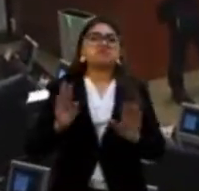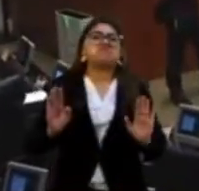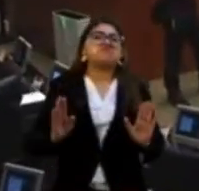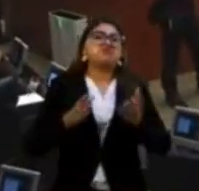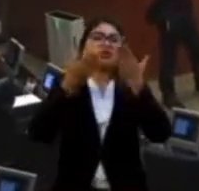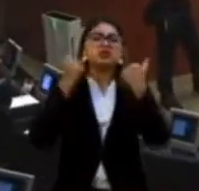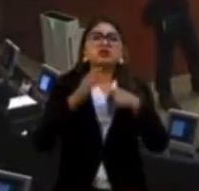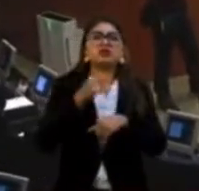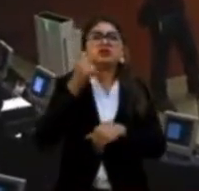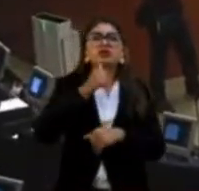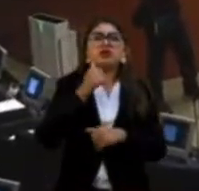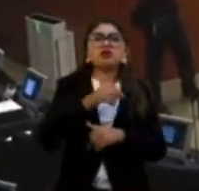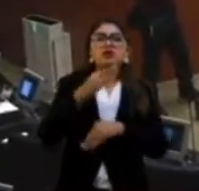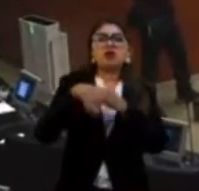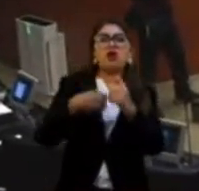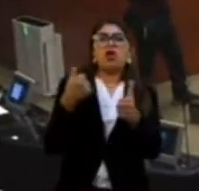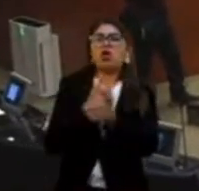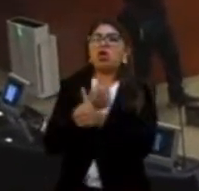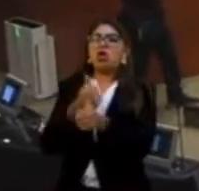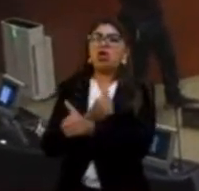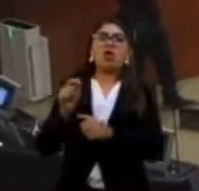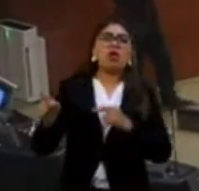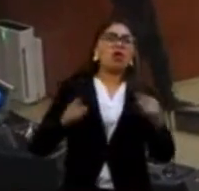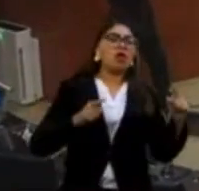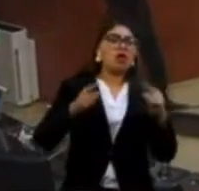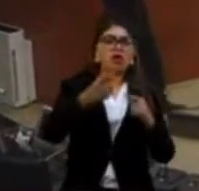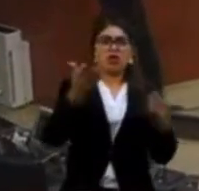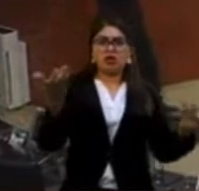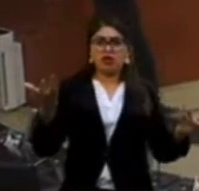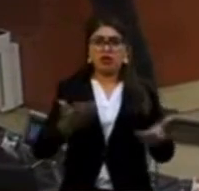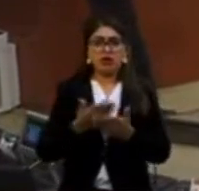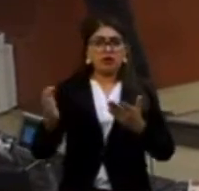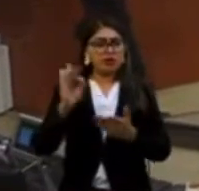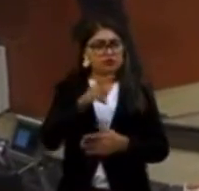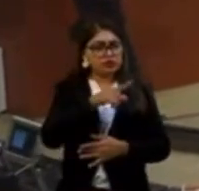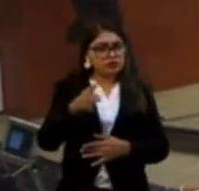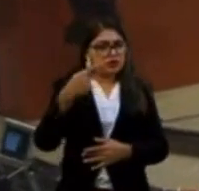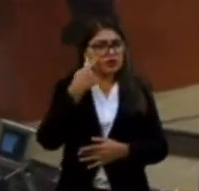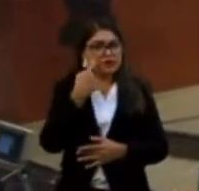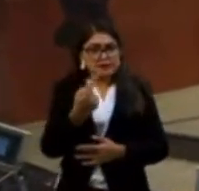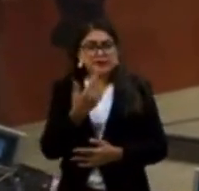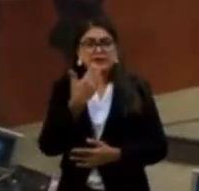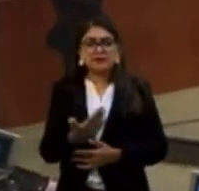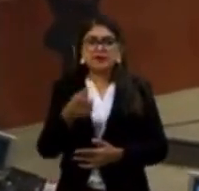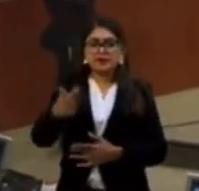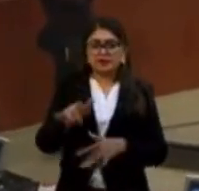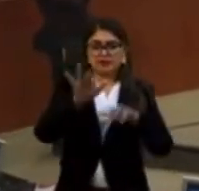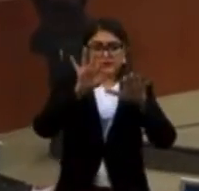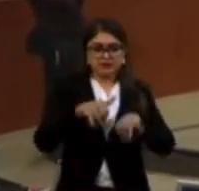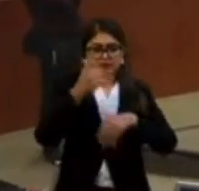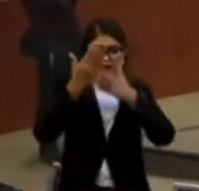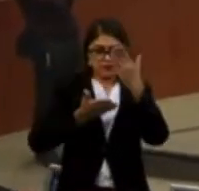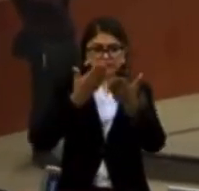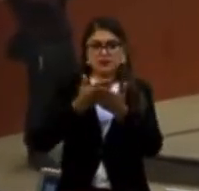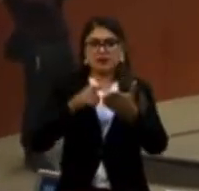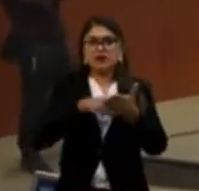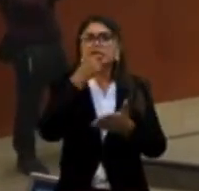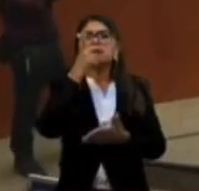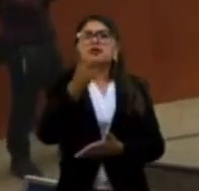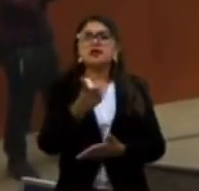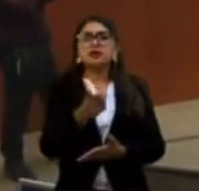la pelotita entre una dependencia y otra. Y si ustedes observan, lo que este dictamen el día de hoy propone